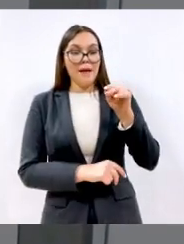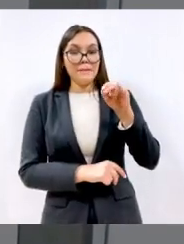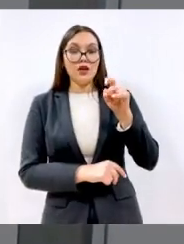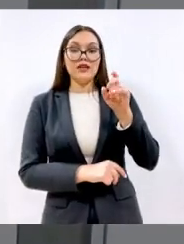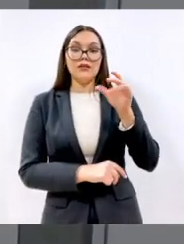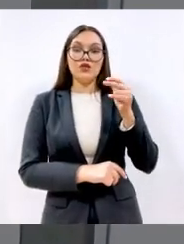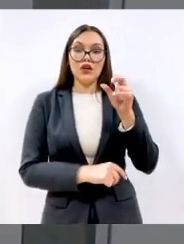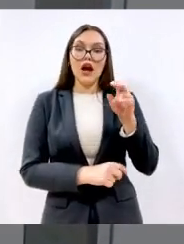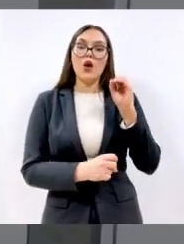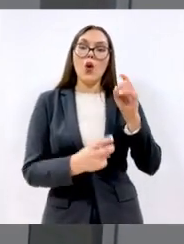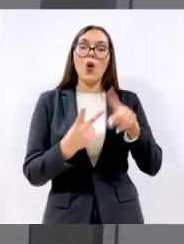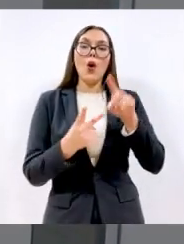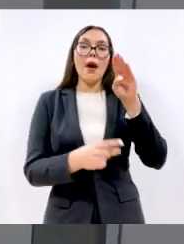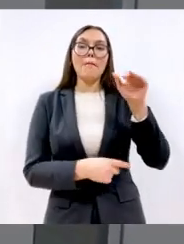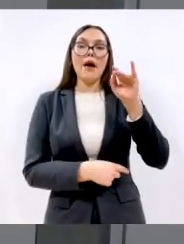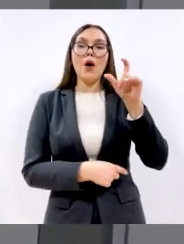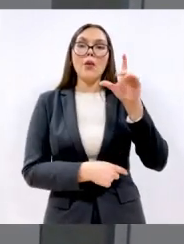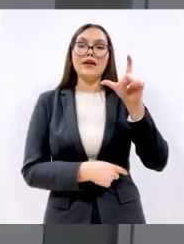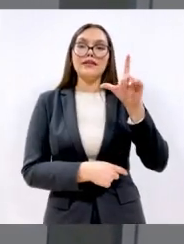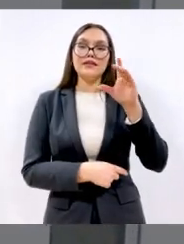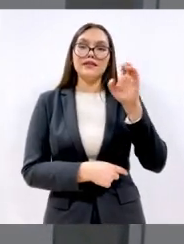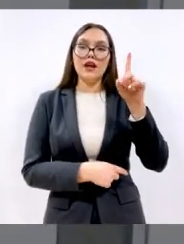¿Caminos de Michoacán o bajo el cielo de Morelia?